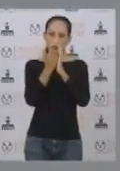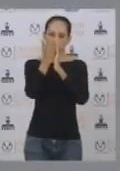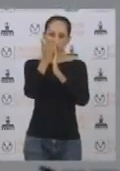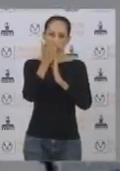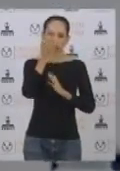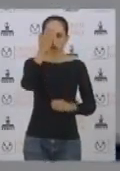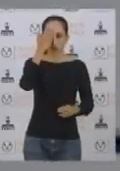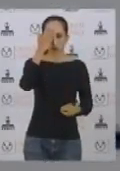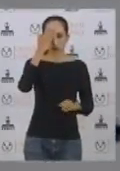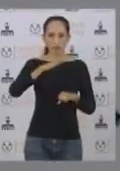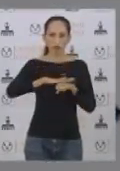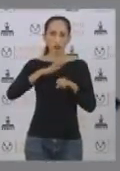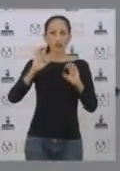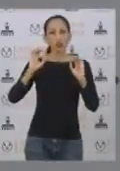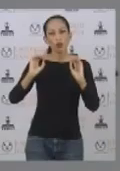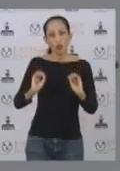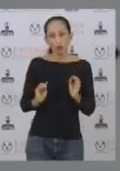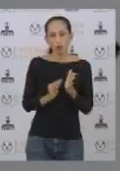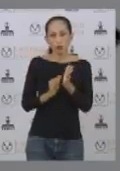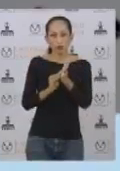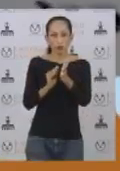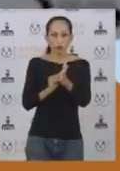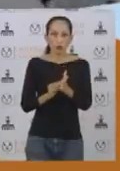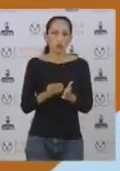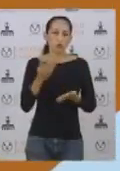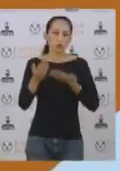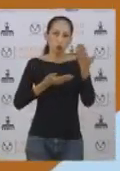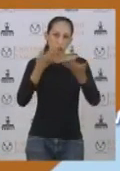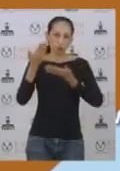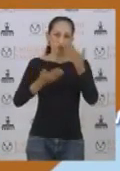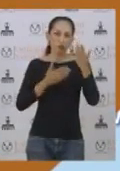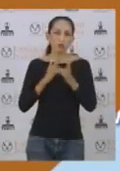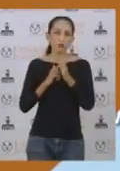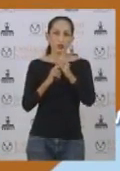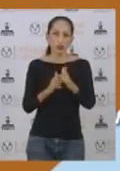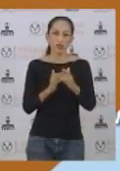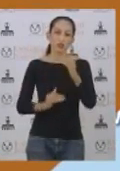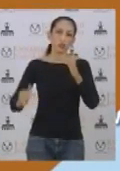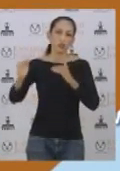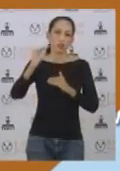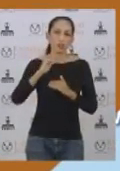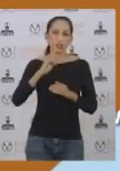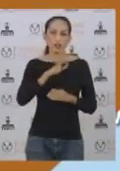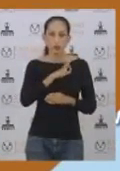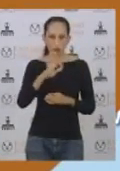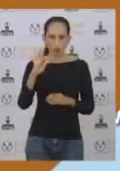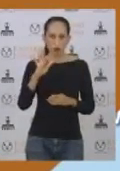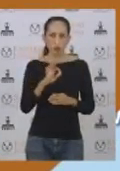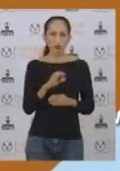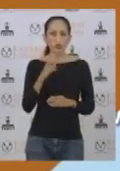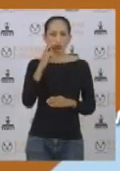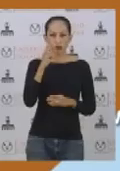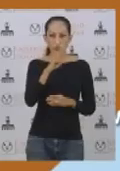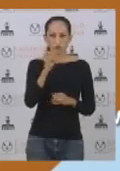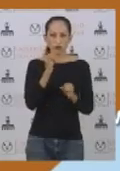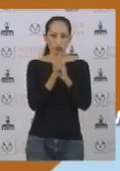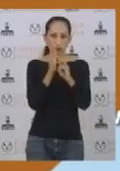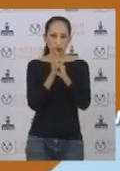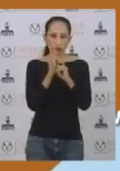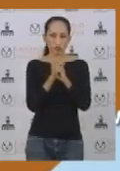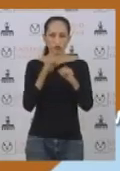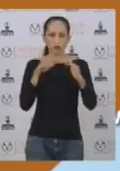tus conocimientos o continúes preparándote a través de un posgrado. Puedes accesar a la dirección que aparece en tu pantalla